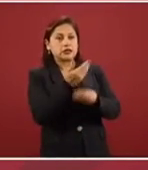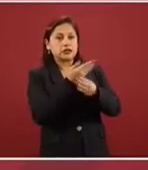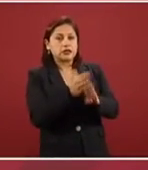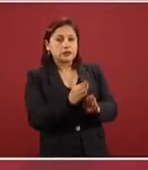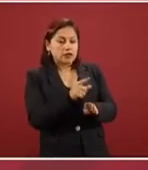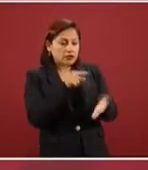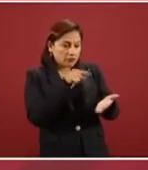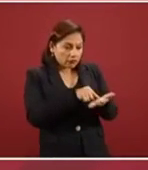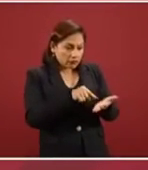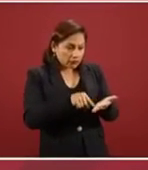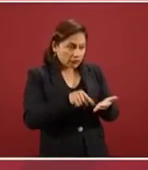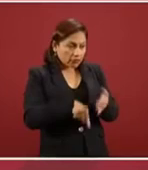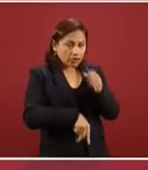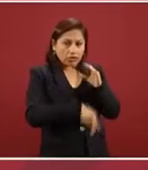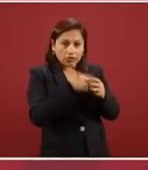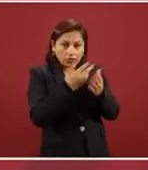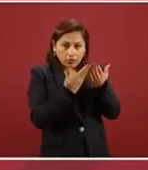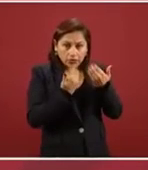dinero.